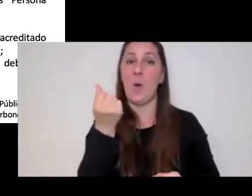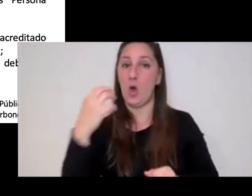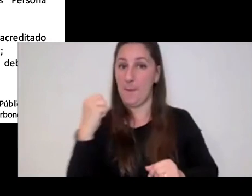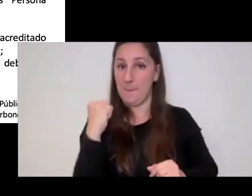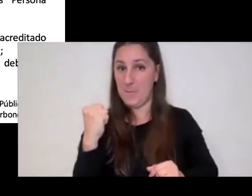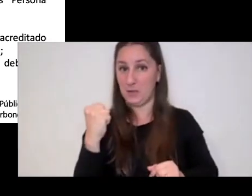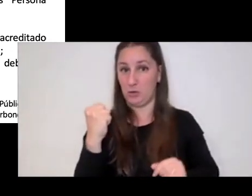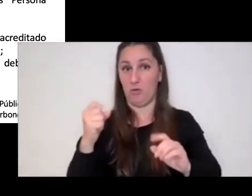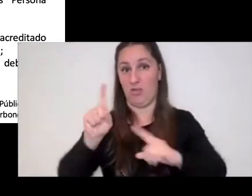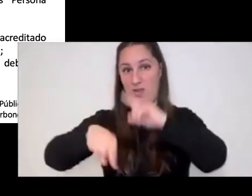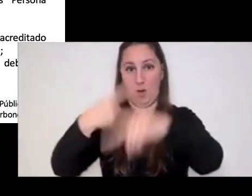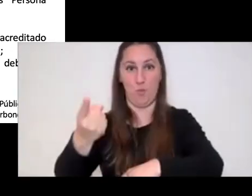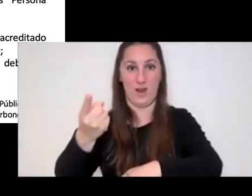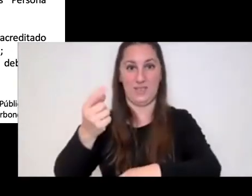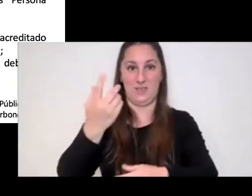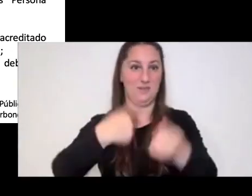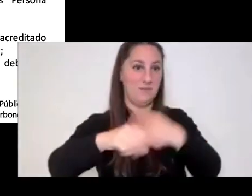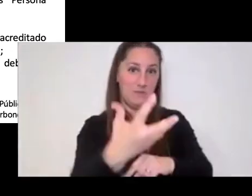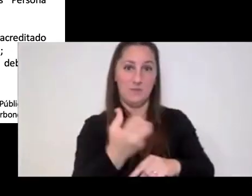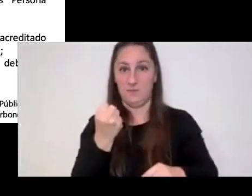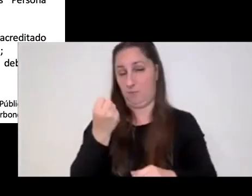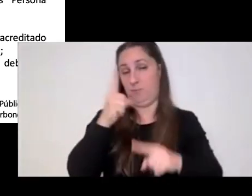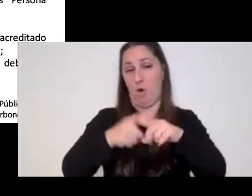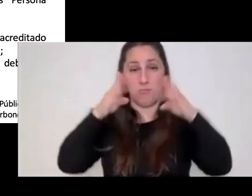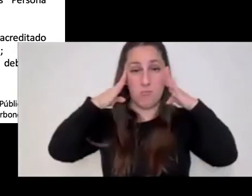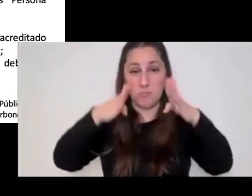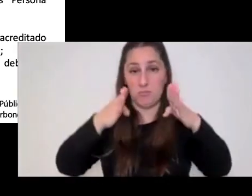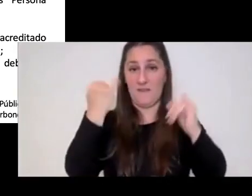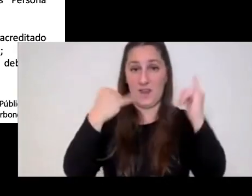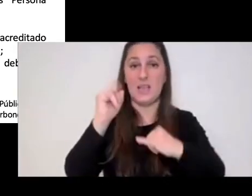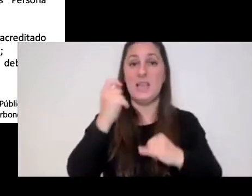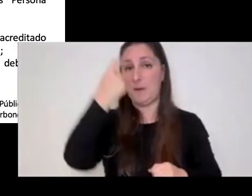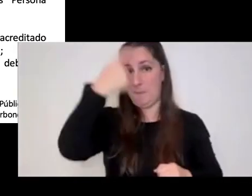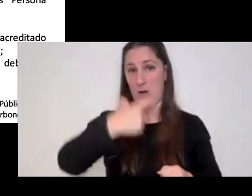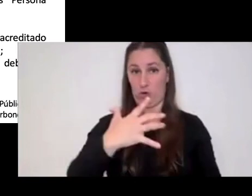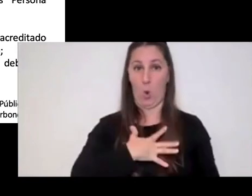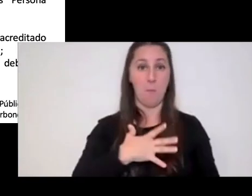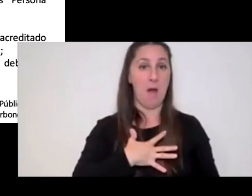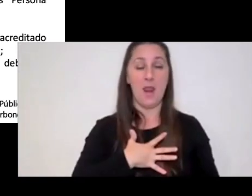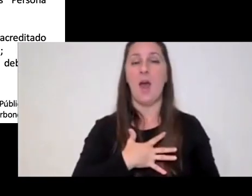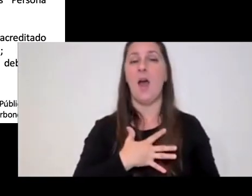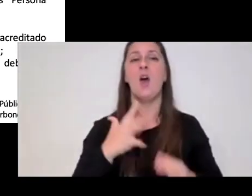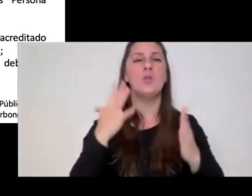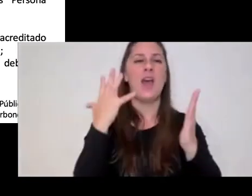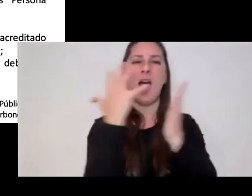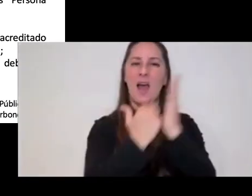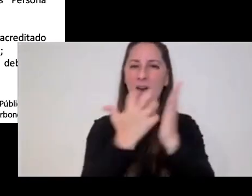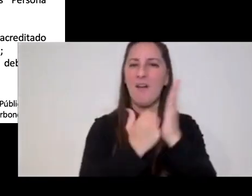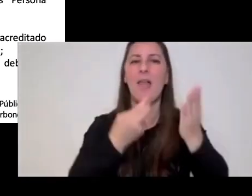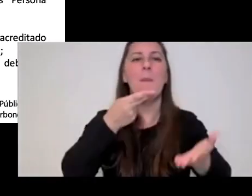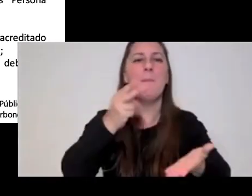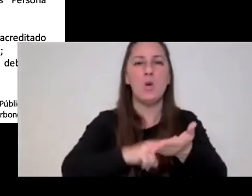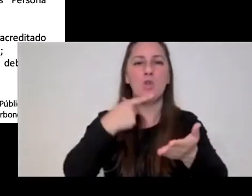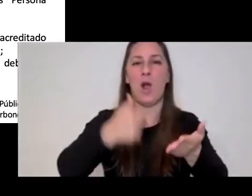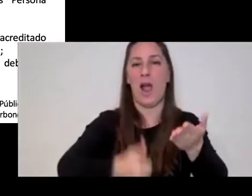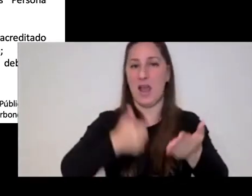realizar esta operación de carácter financiera, si yo soy una persona humana, no va a estar grabada por el impuesto a las ganancias, mientras que si soy una